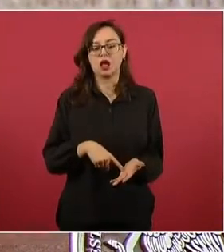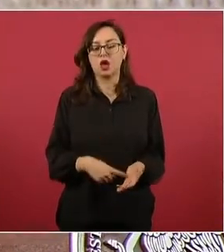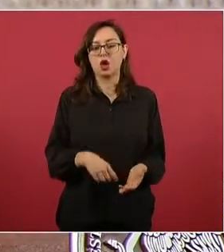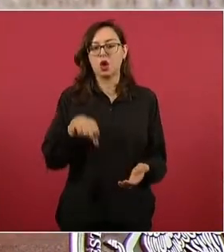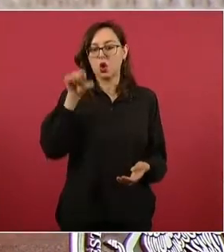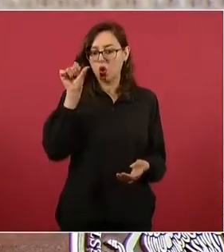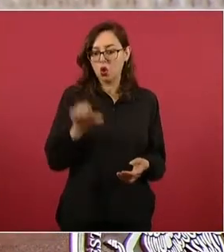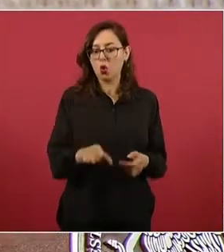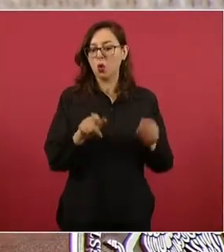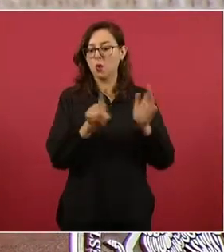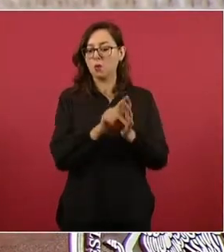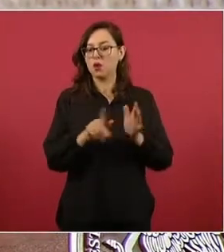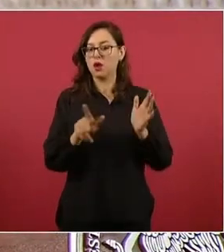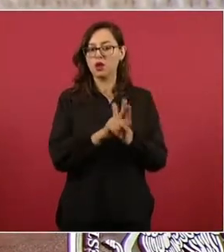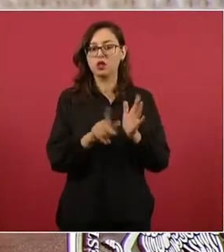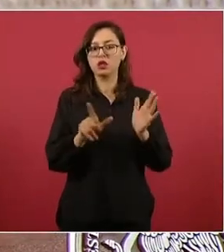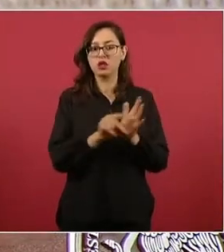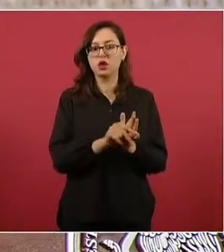para variar,